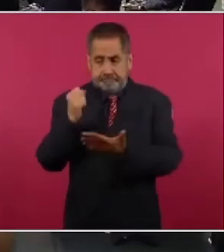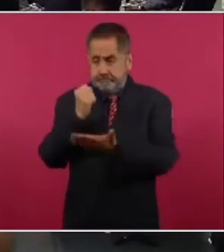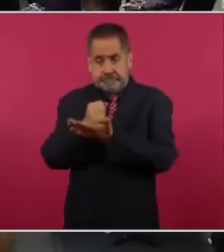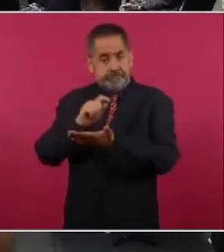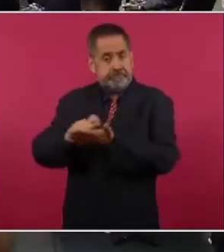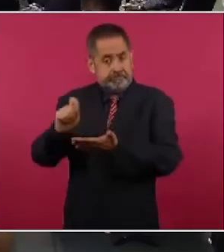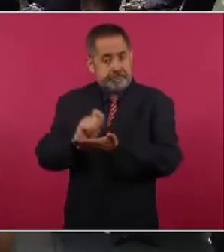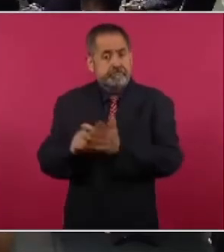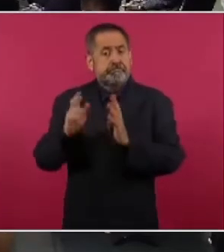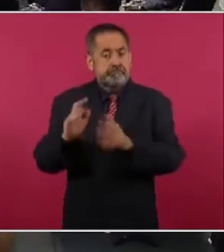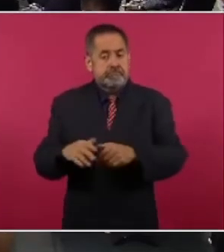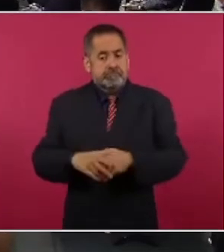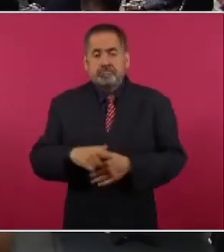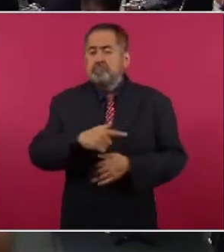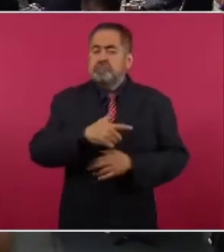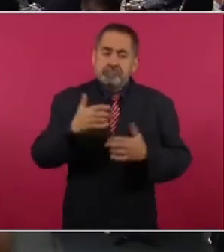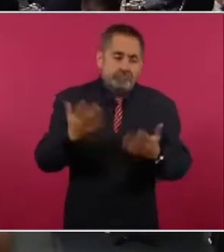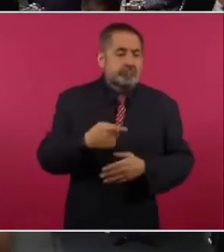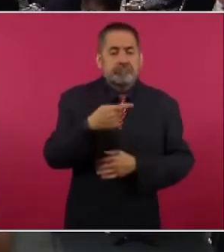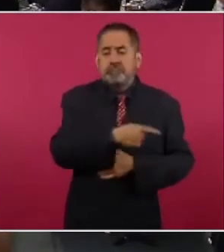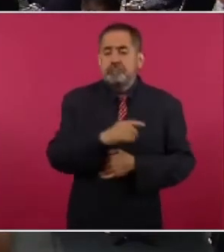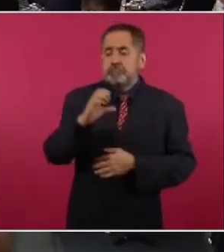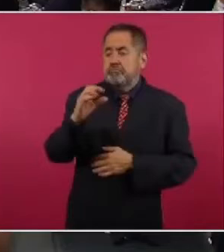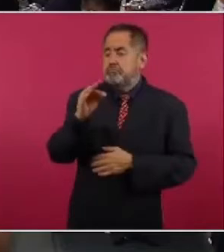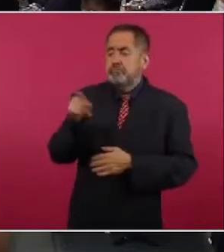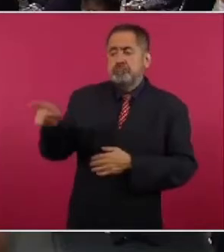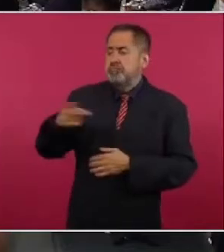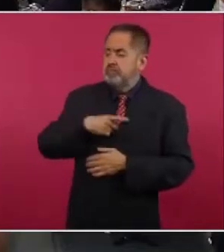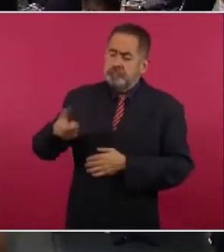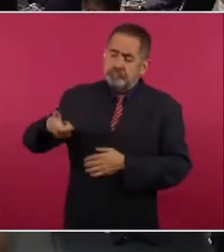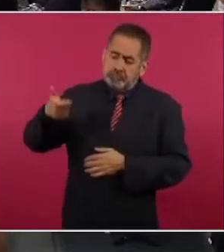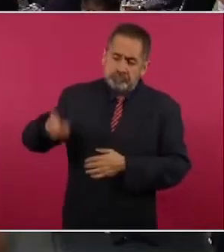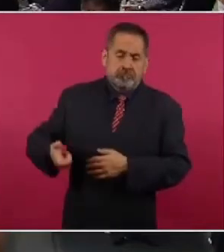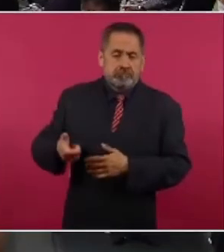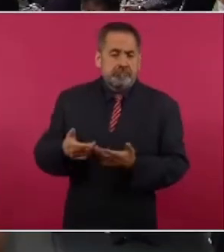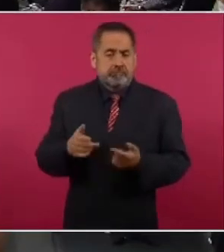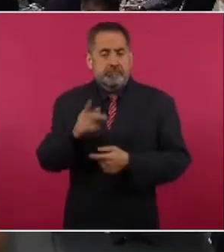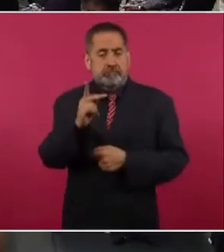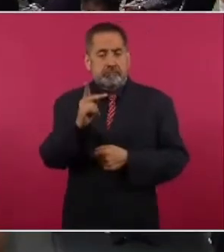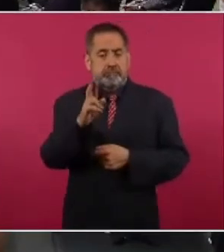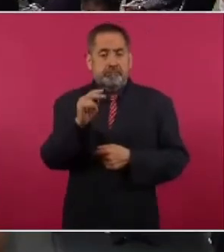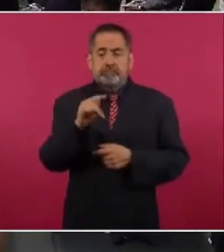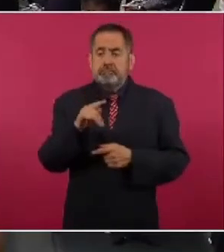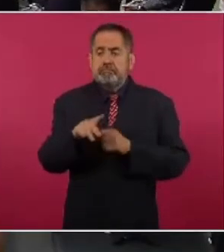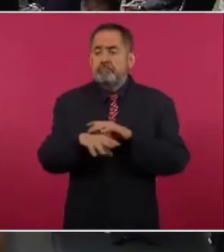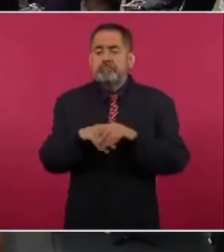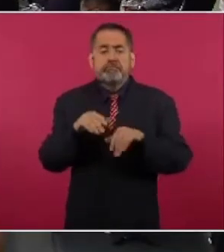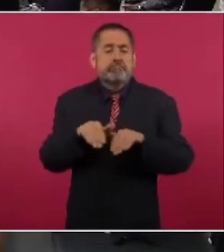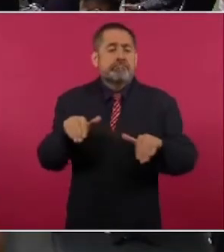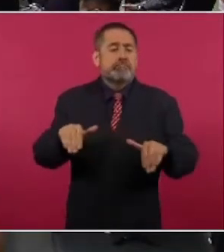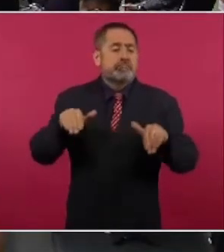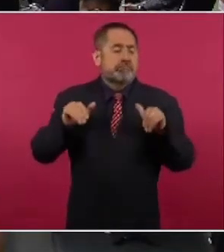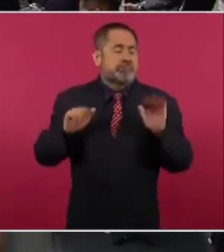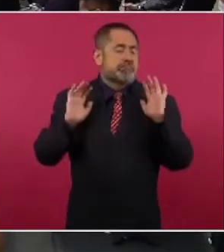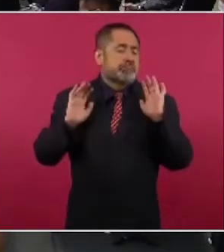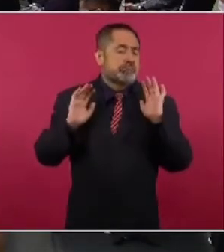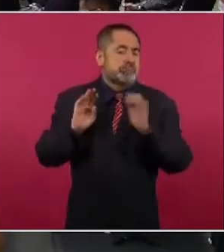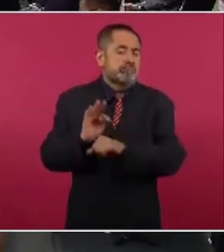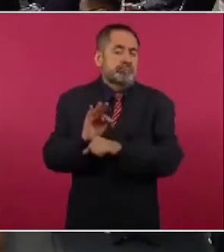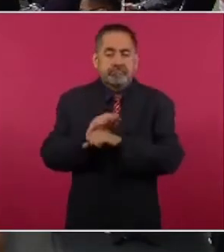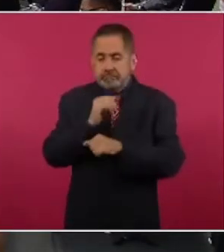aún así la CFE condenó al usuario a pagar y la Profeco hasta ahora se ha mantenido al